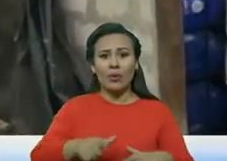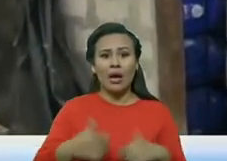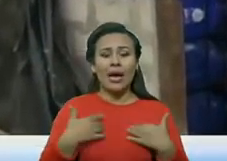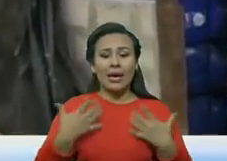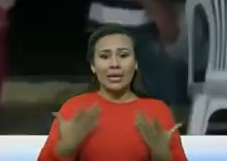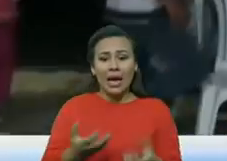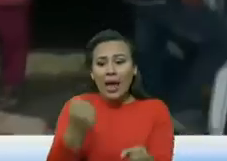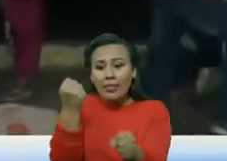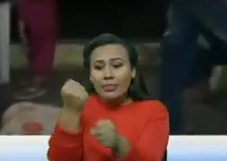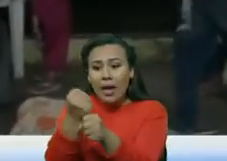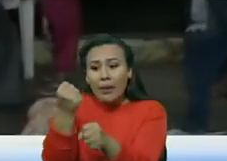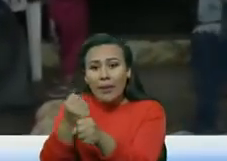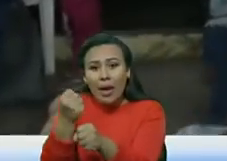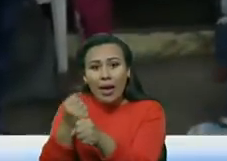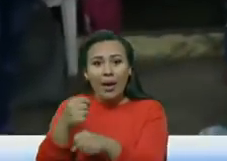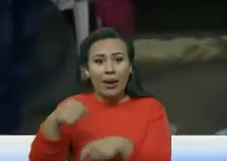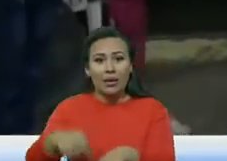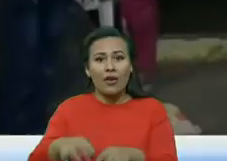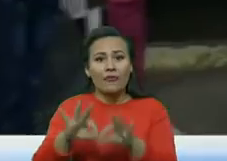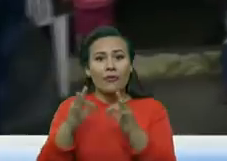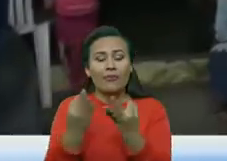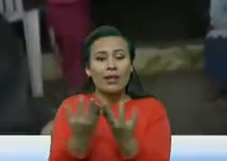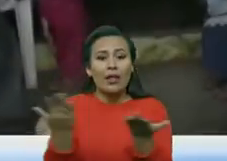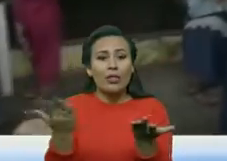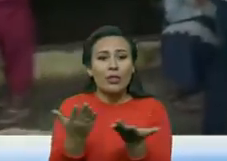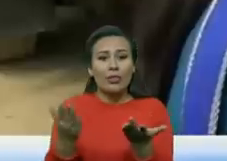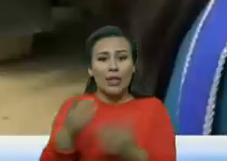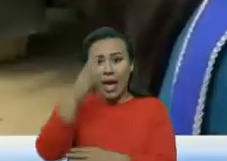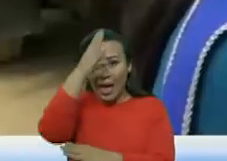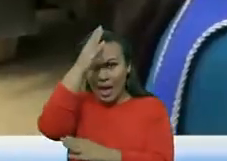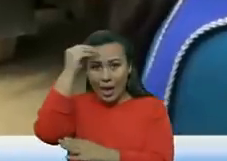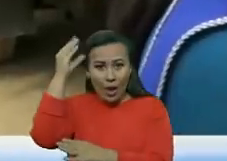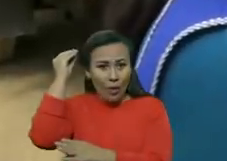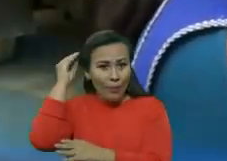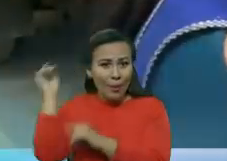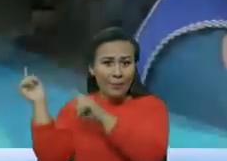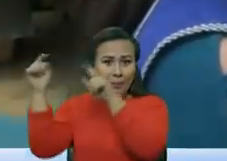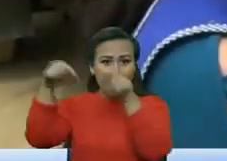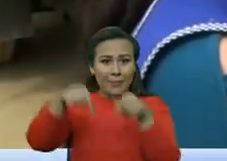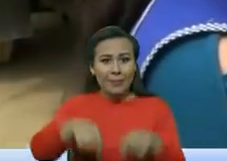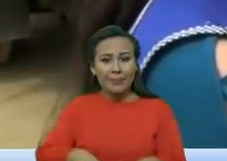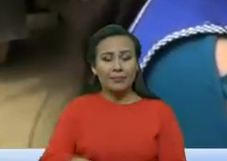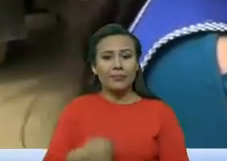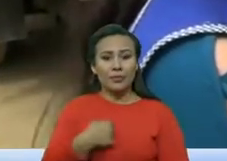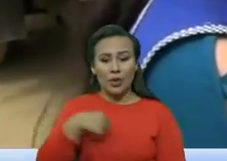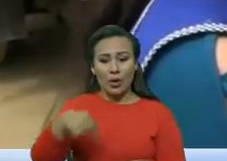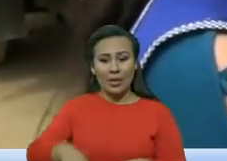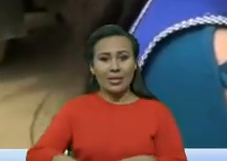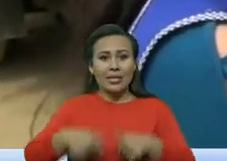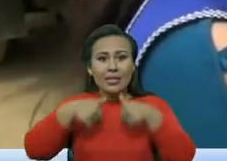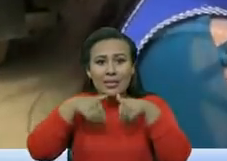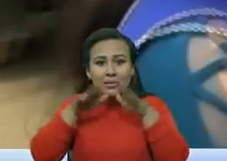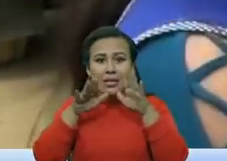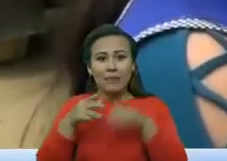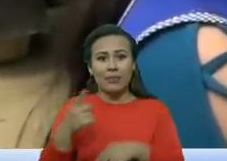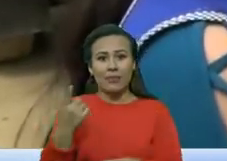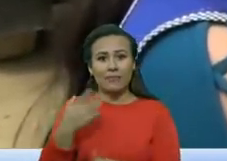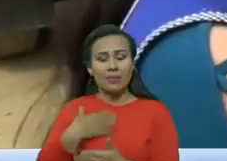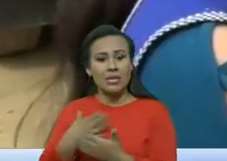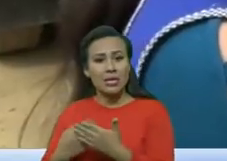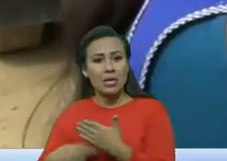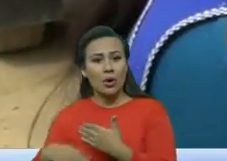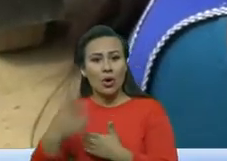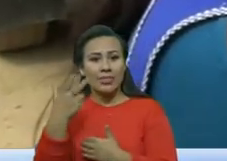intención de trabajar. Esta familia es oriunda de la ciudad de Riobamba. Uno va a cumplir este 26 de diciembre, 13 años. Otro